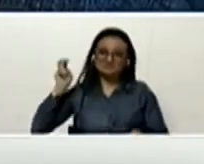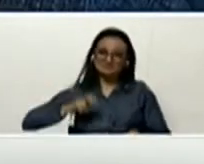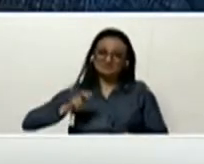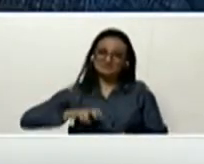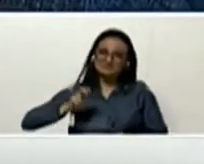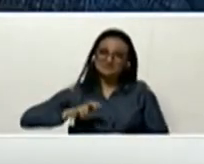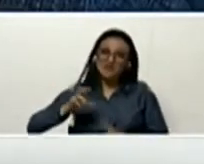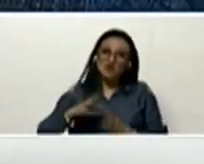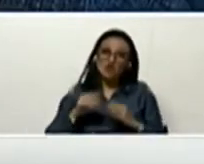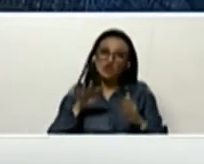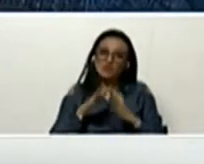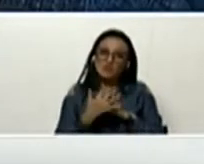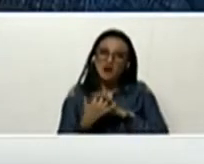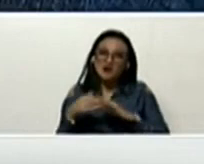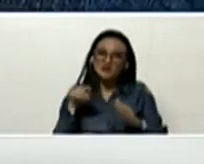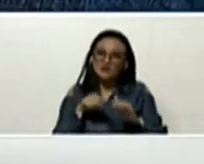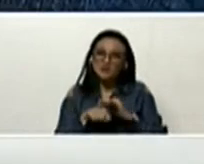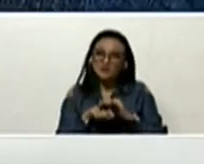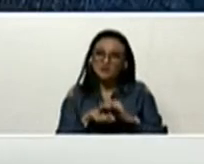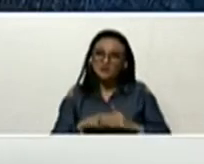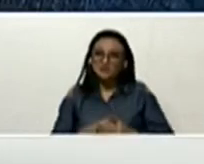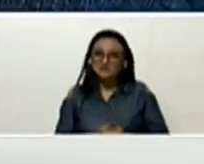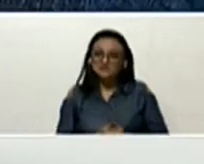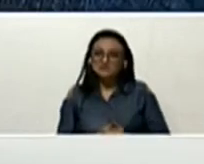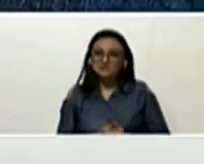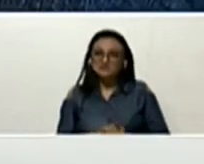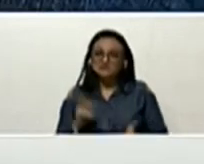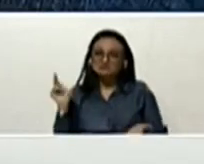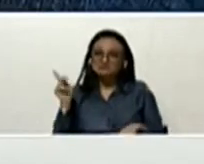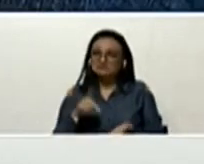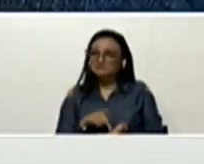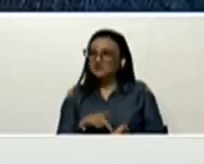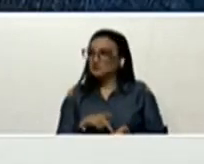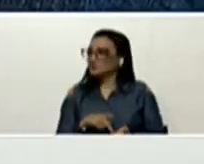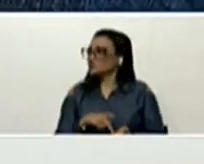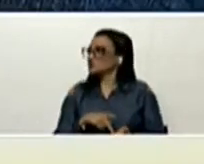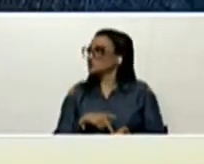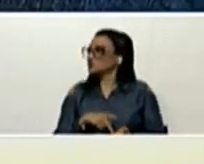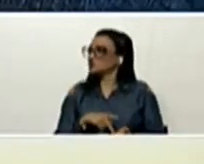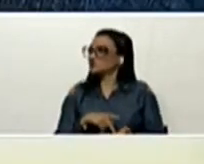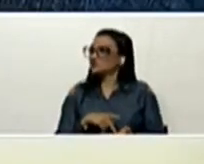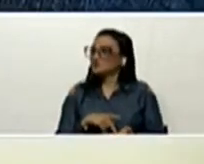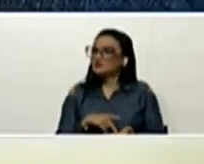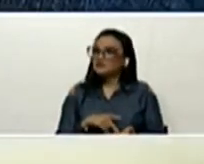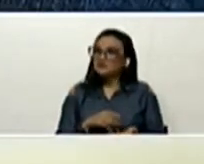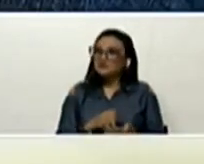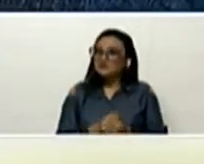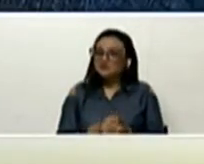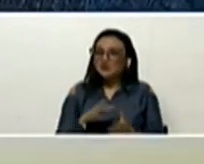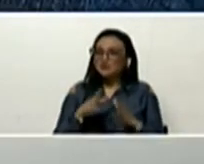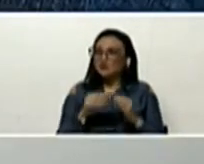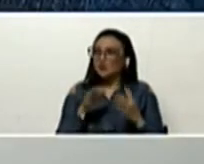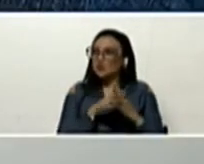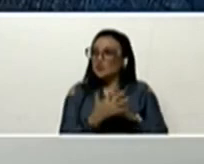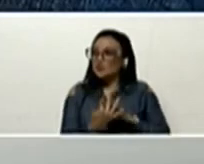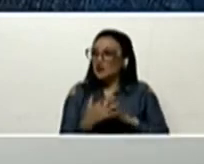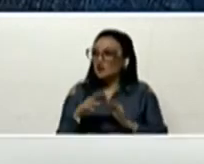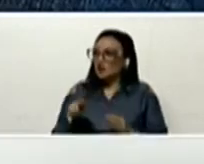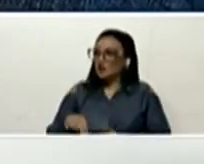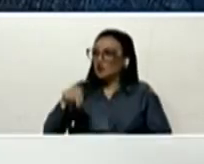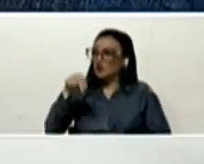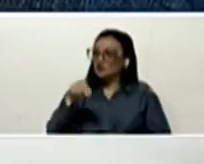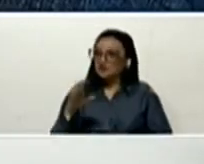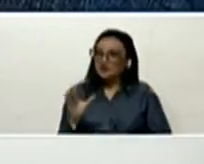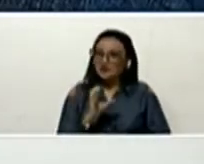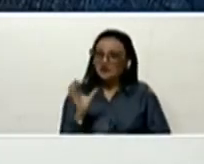por todos los barrios. En este caso fue un recorrido que iniciamos allí, por todos los barrios del norte de